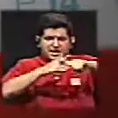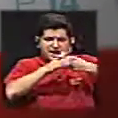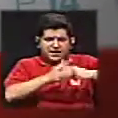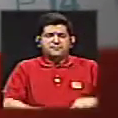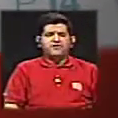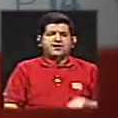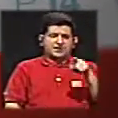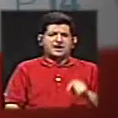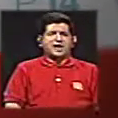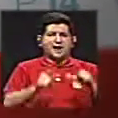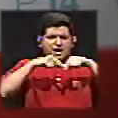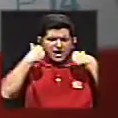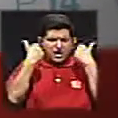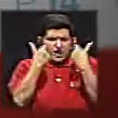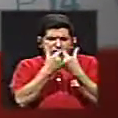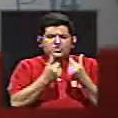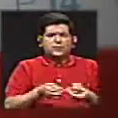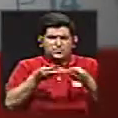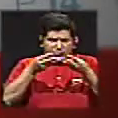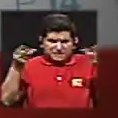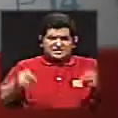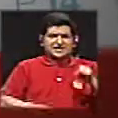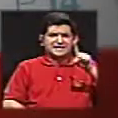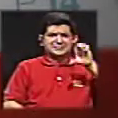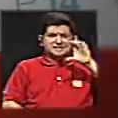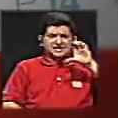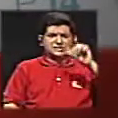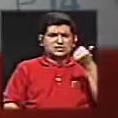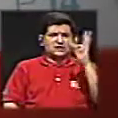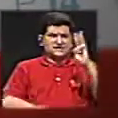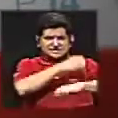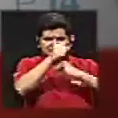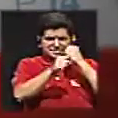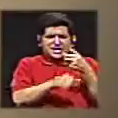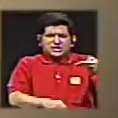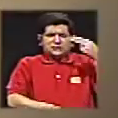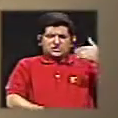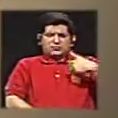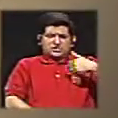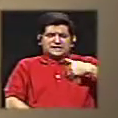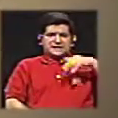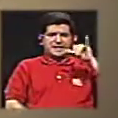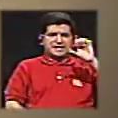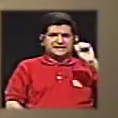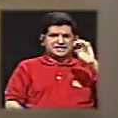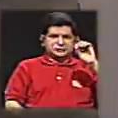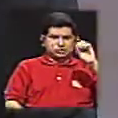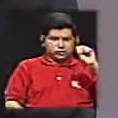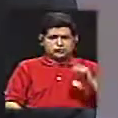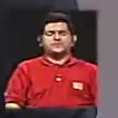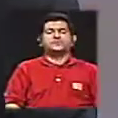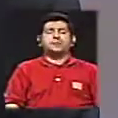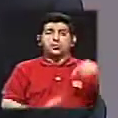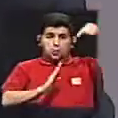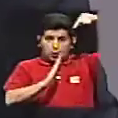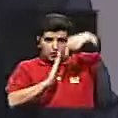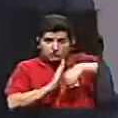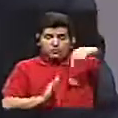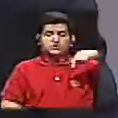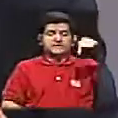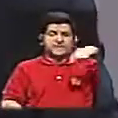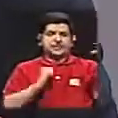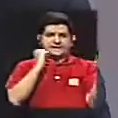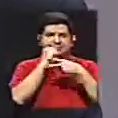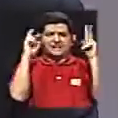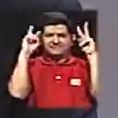de yesos con 116 años de historia. Y en esta ocasión, para profundizar en